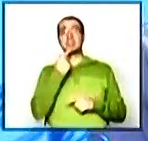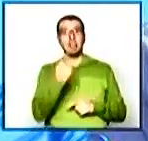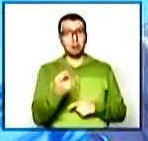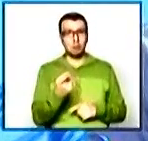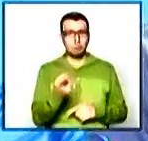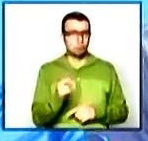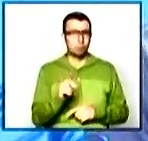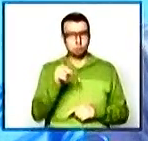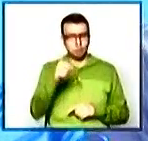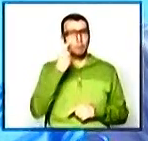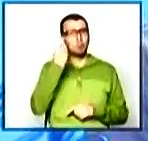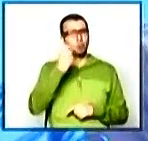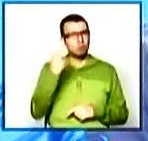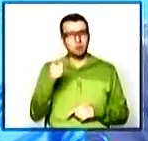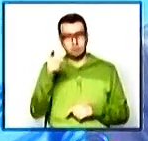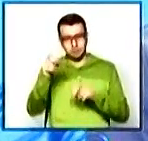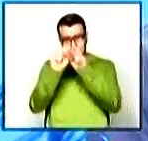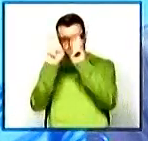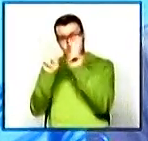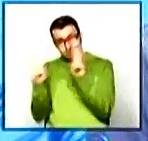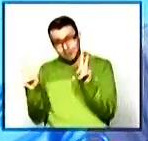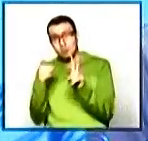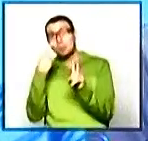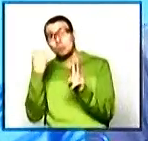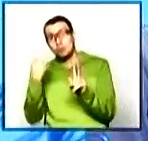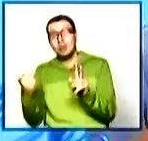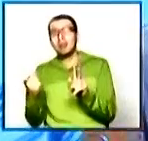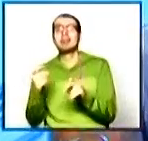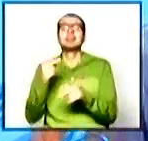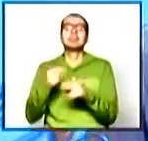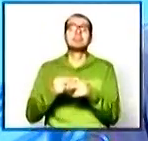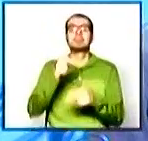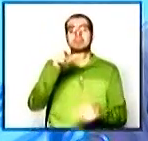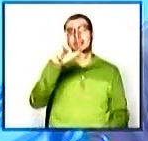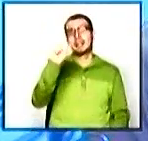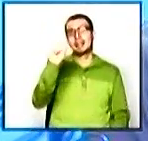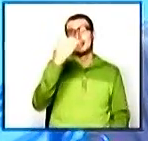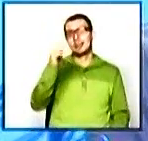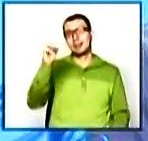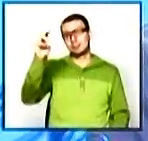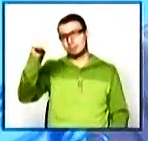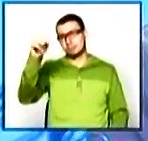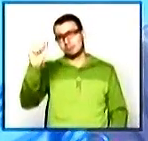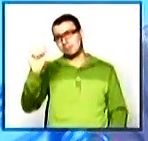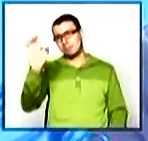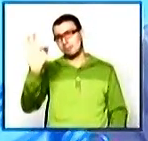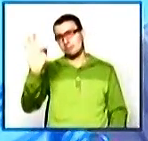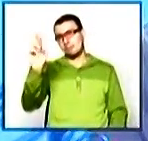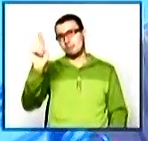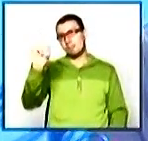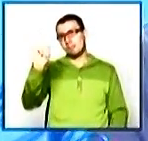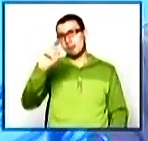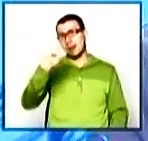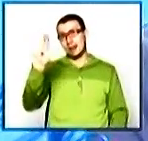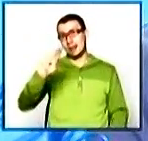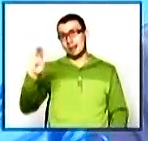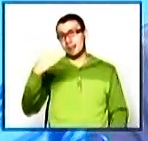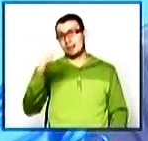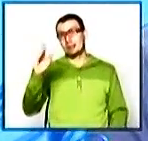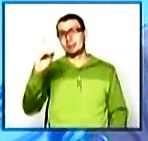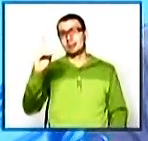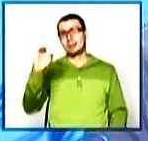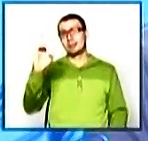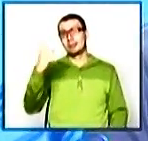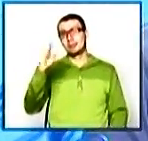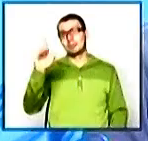simplemente ustedes busquen en YouTube la matriz de la vida y ahí van a entender esa gran ayuda terapéutica que para nosotros ha sido